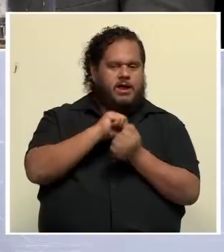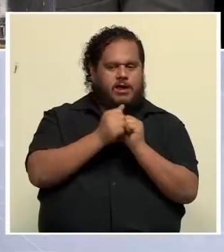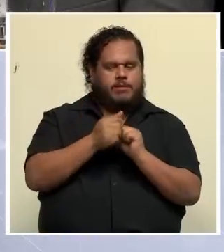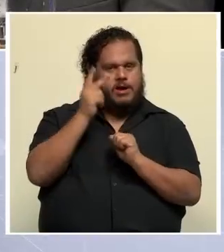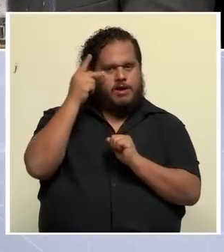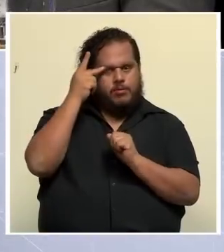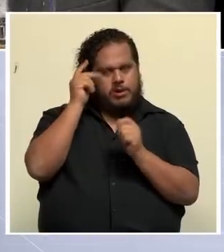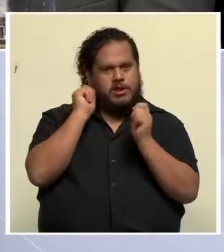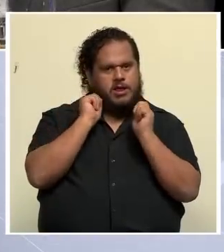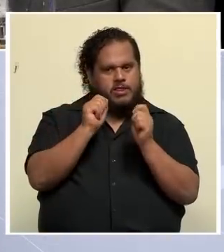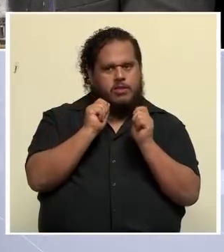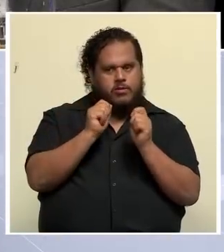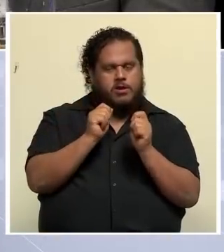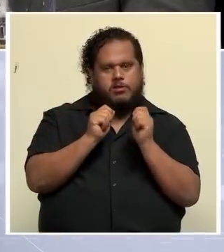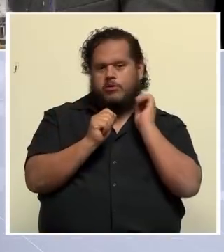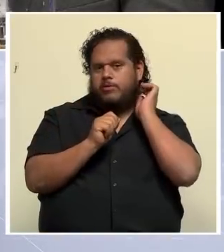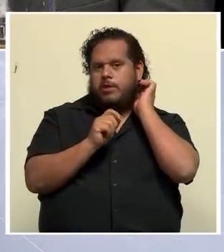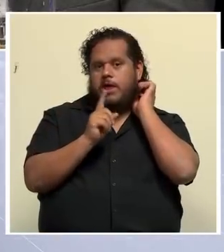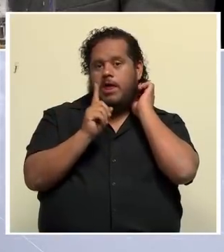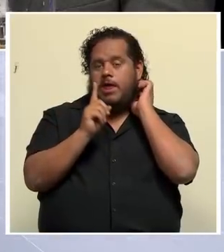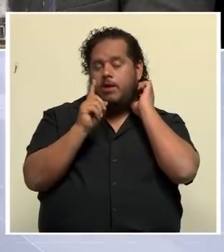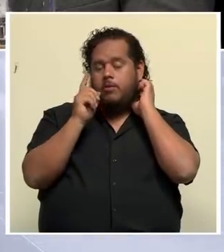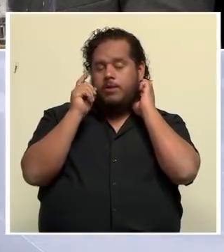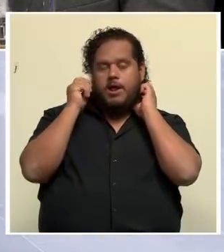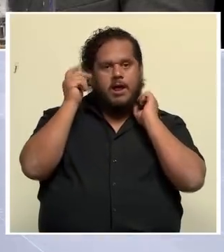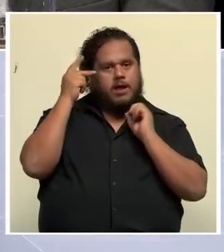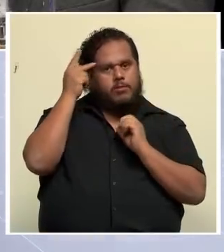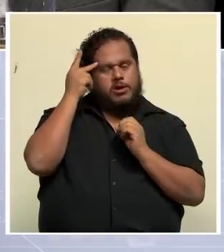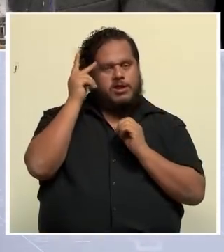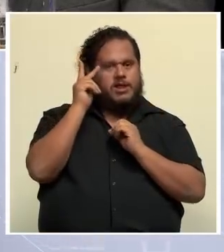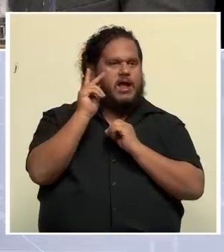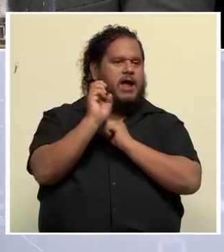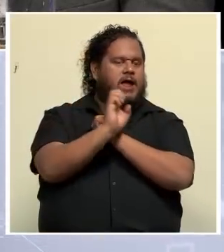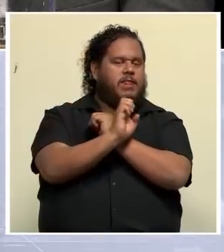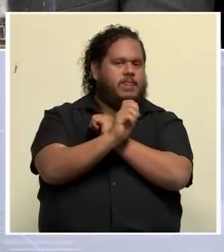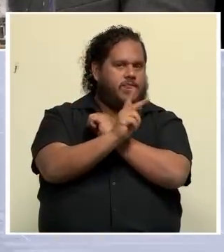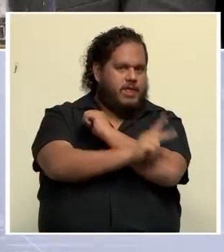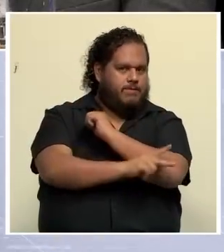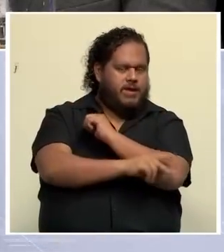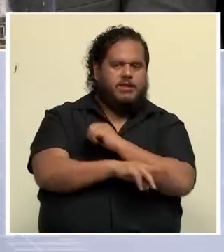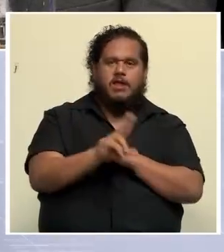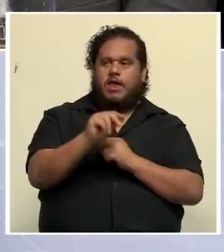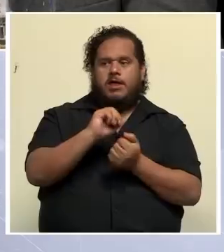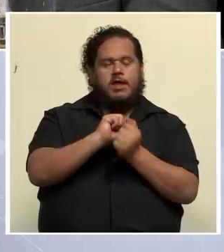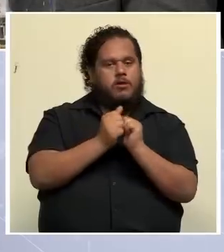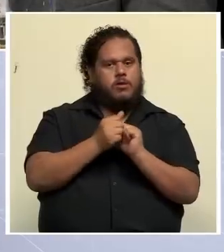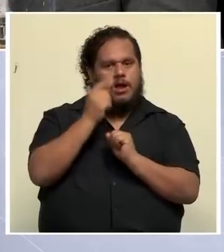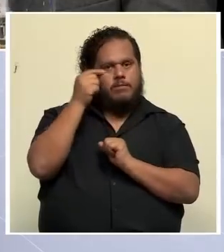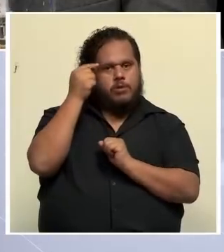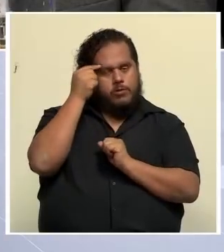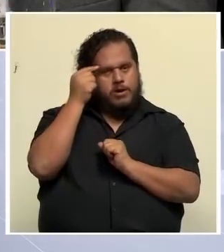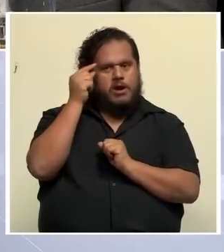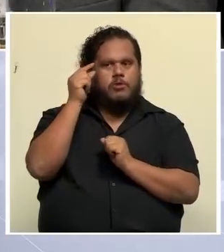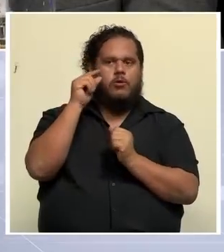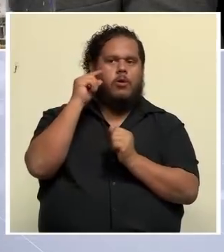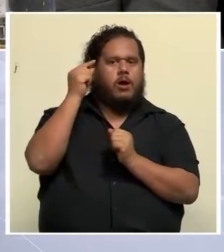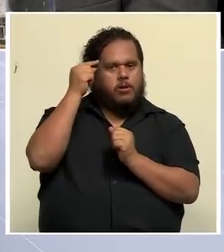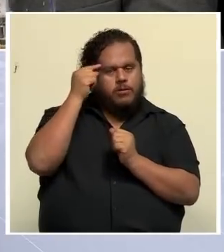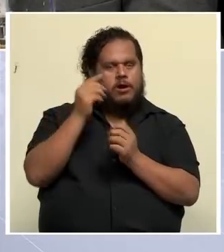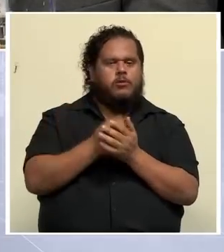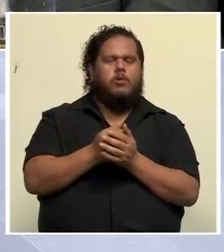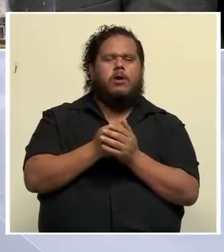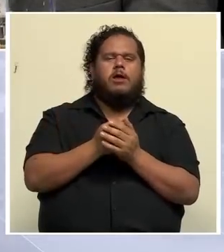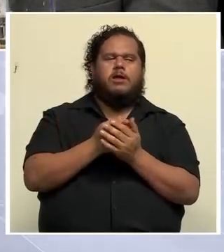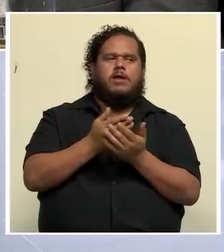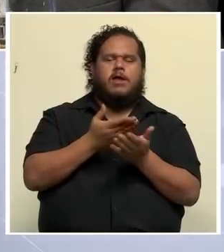política de educación en una política de Estado, que no cambie gobierno a gobierno, que nos lleve